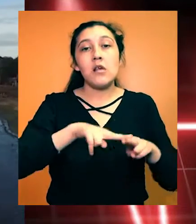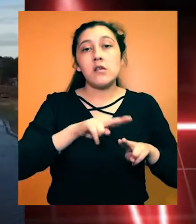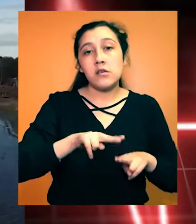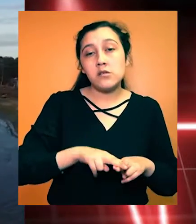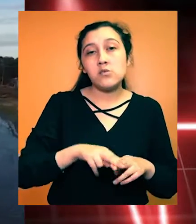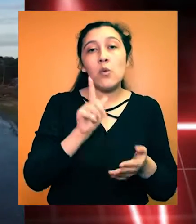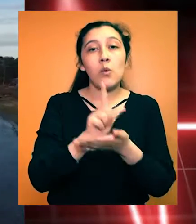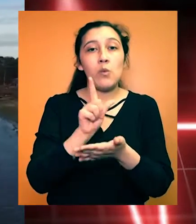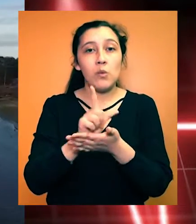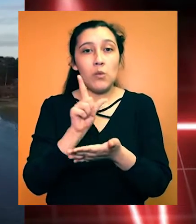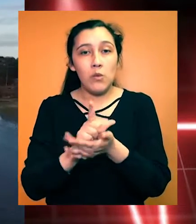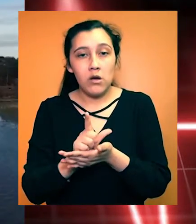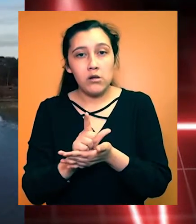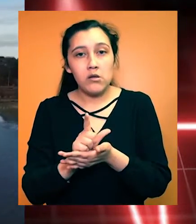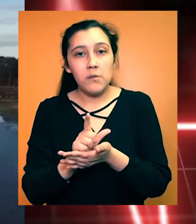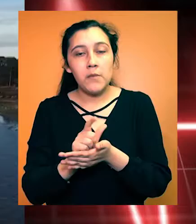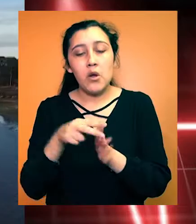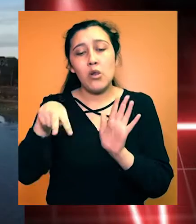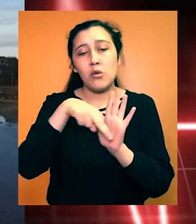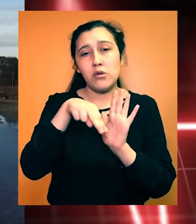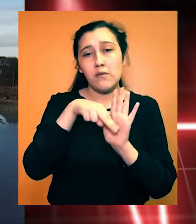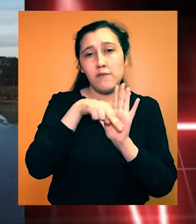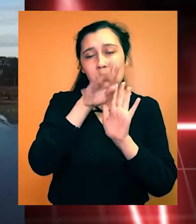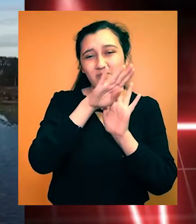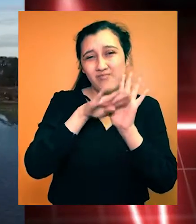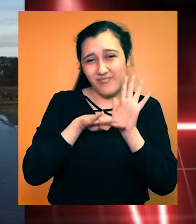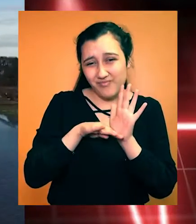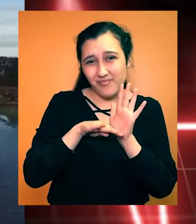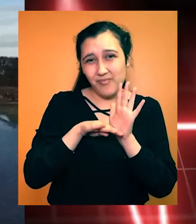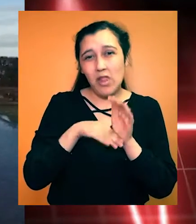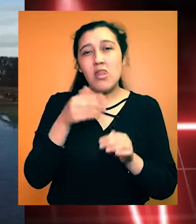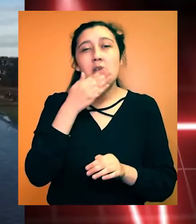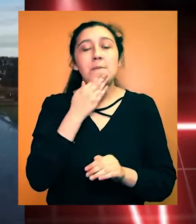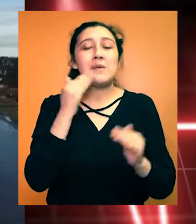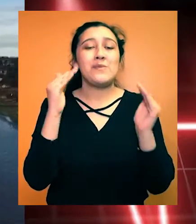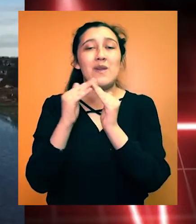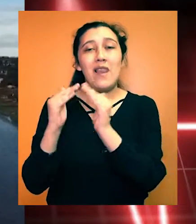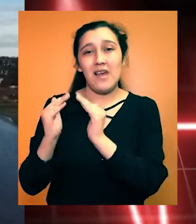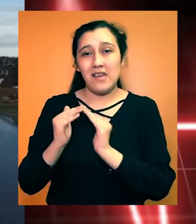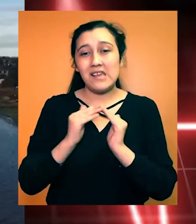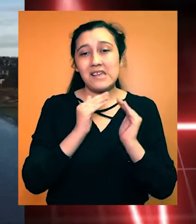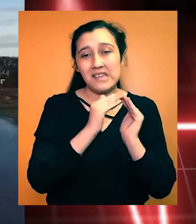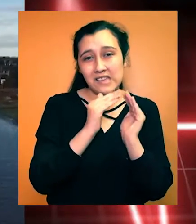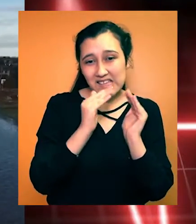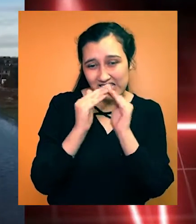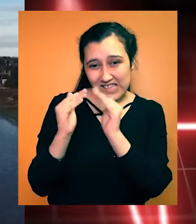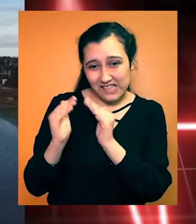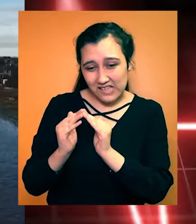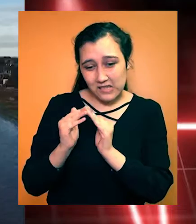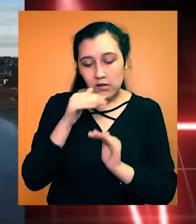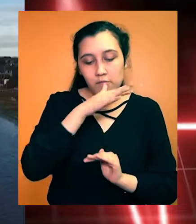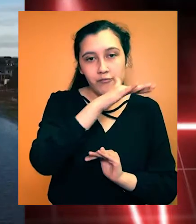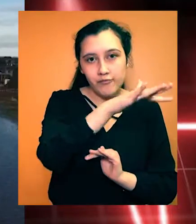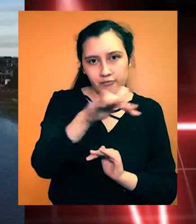una planta de tratamiento de aguas hervidas, los niveles, en menor proporción, se han mantenido por descargas domiciliarias irregulares